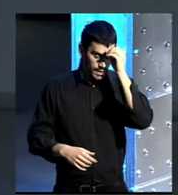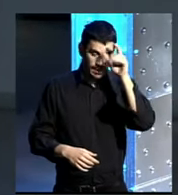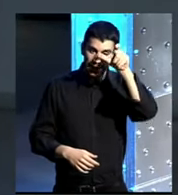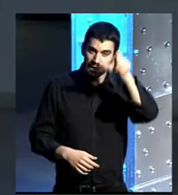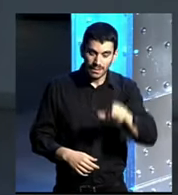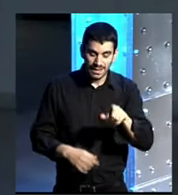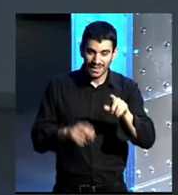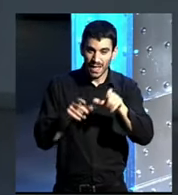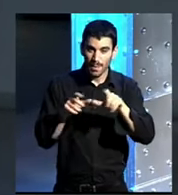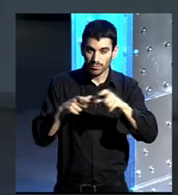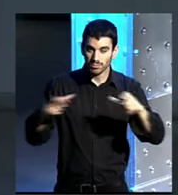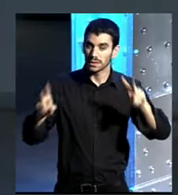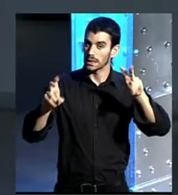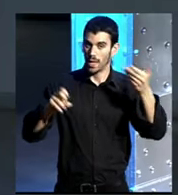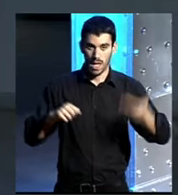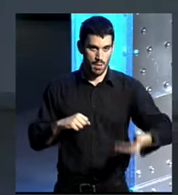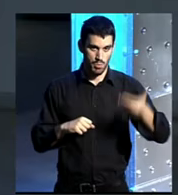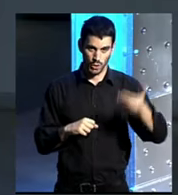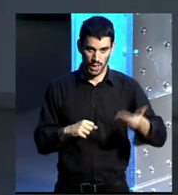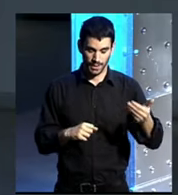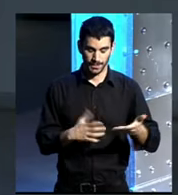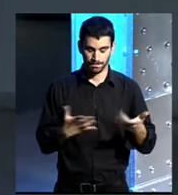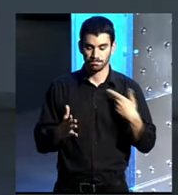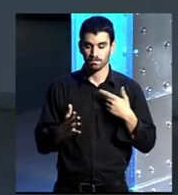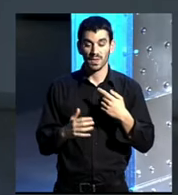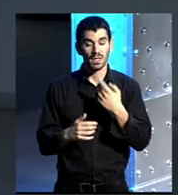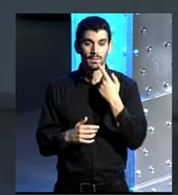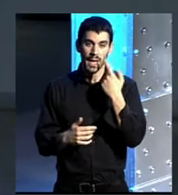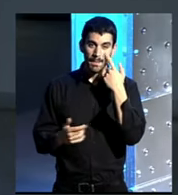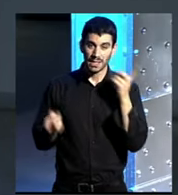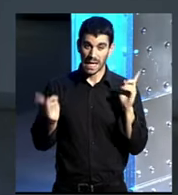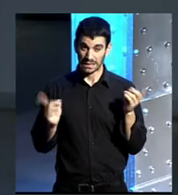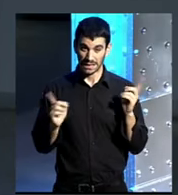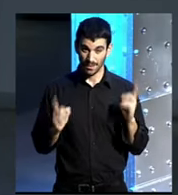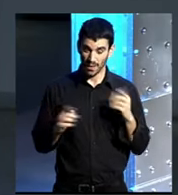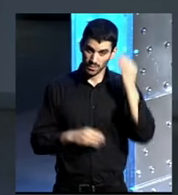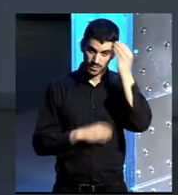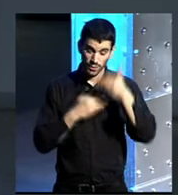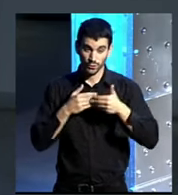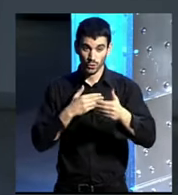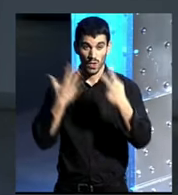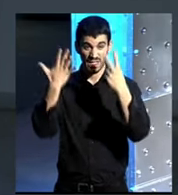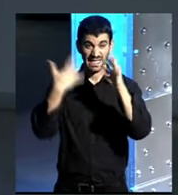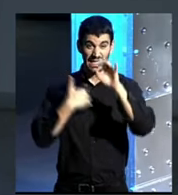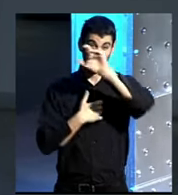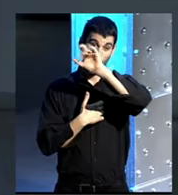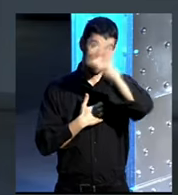que actualmente el 70% de la población mundial, y dependiendo de cómo se defina la línea